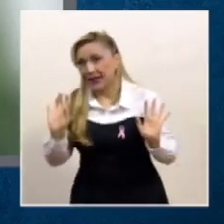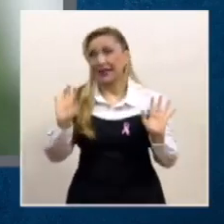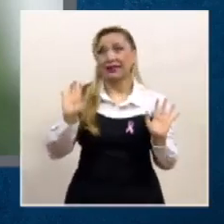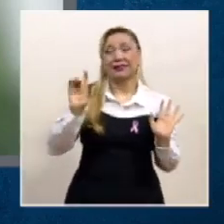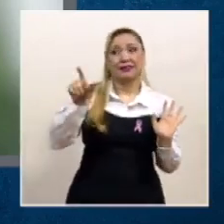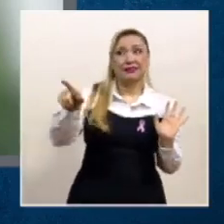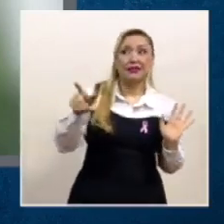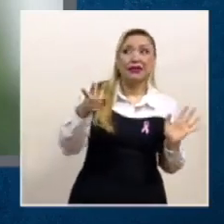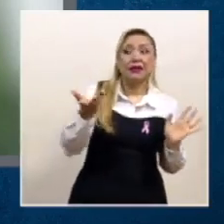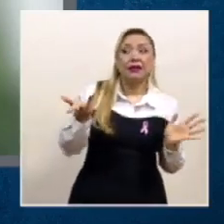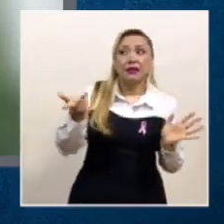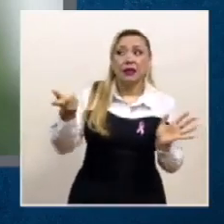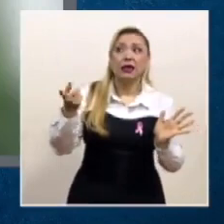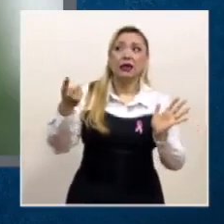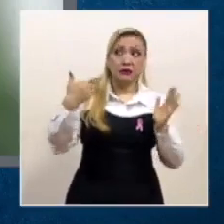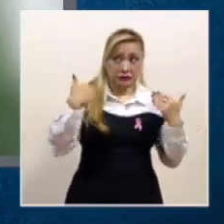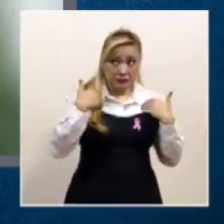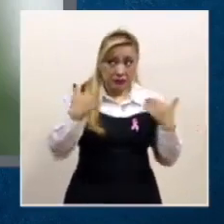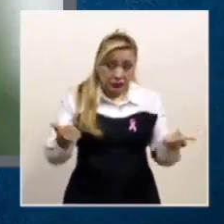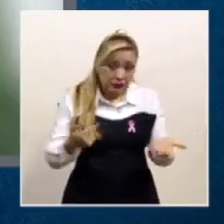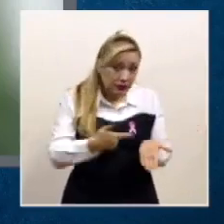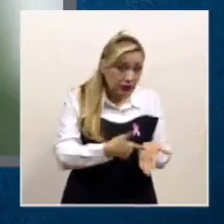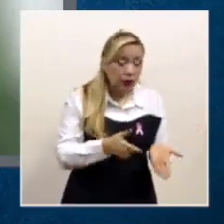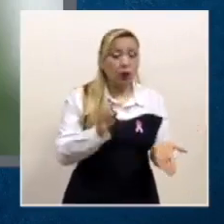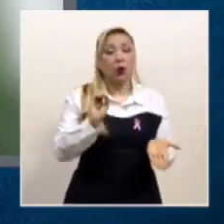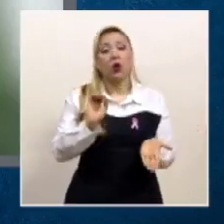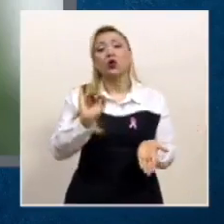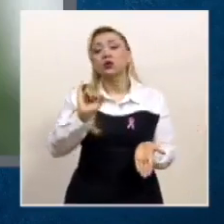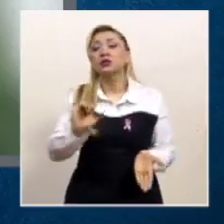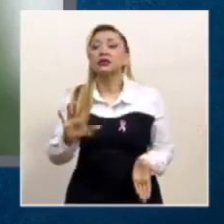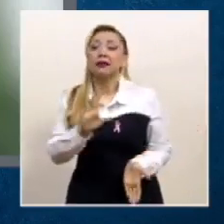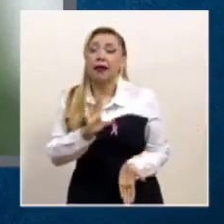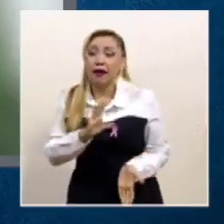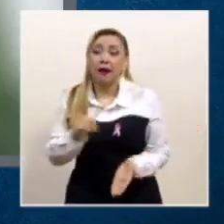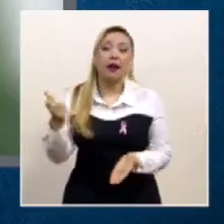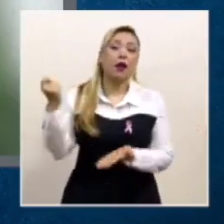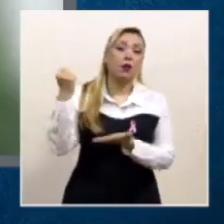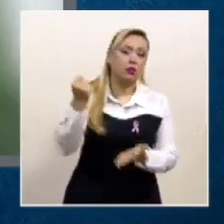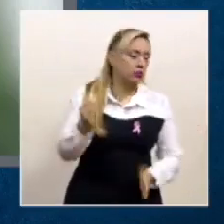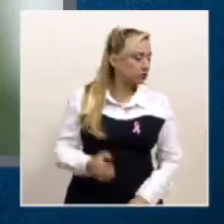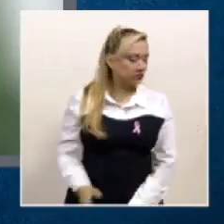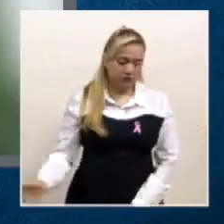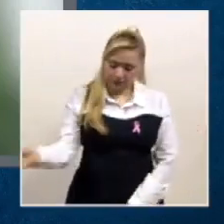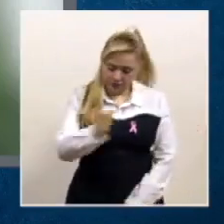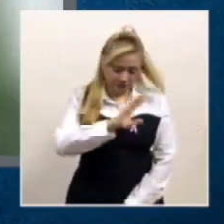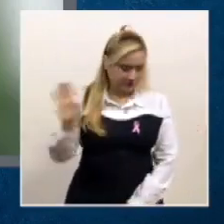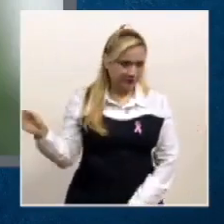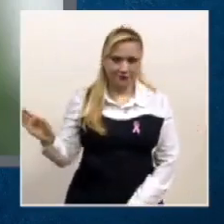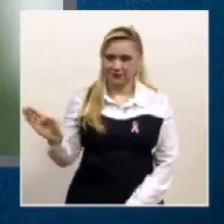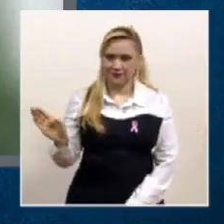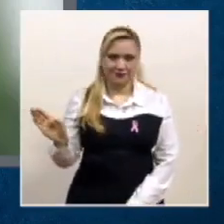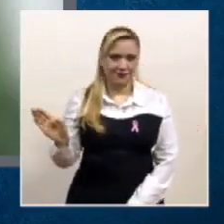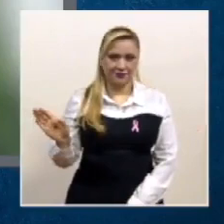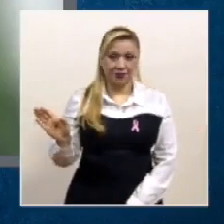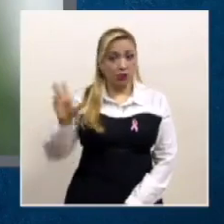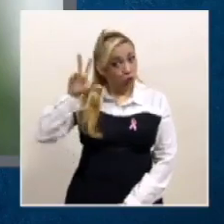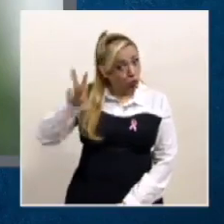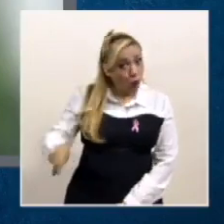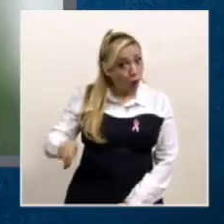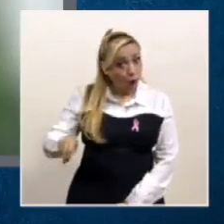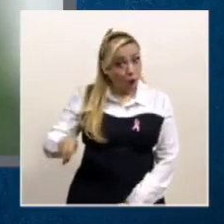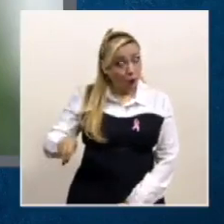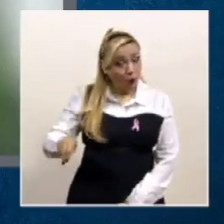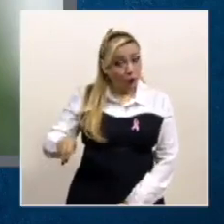interpretación o a la disponibilidad de recursos para implementarlos, porque si negamos ajustes